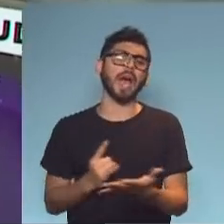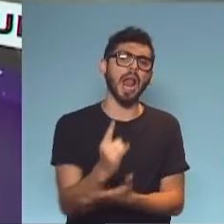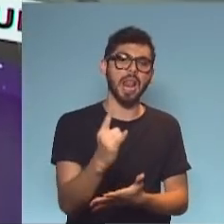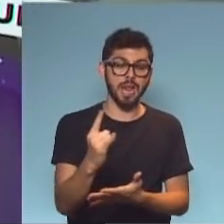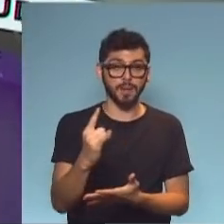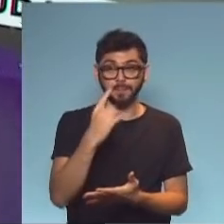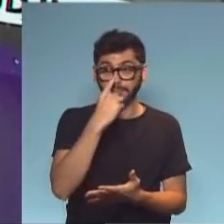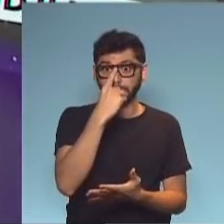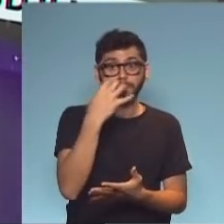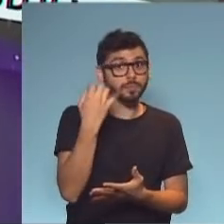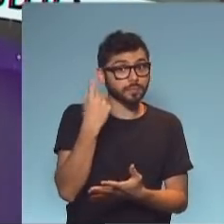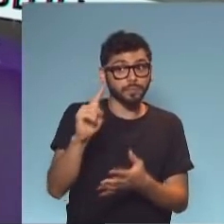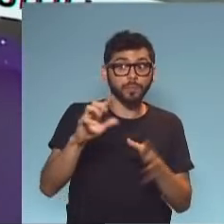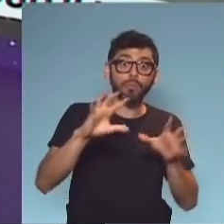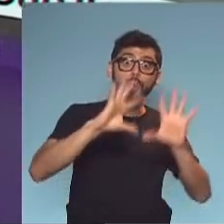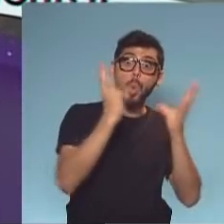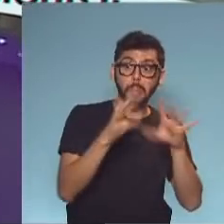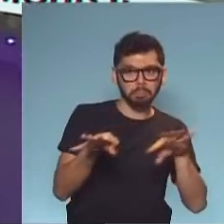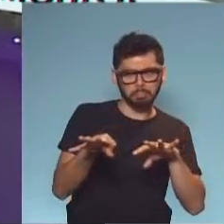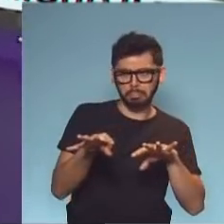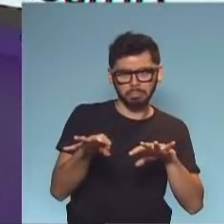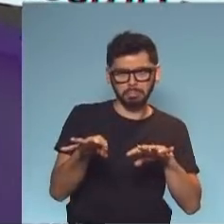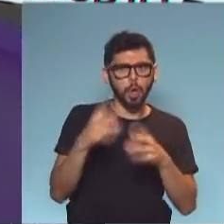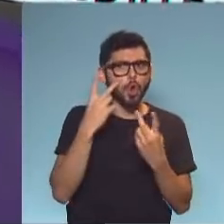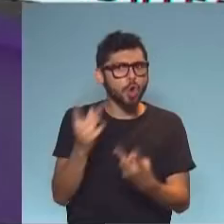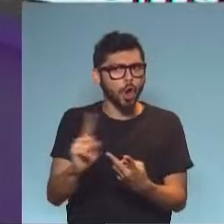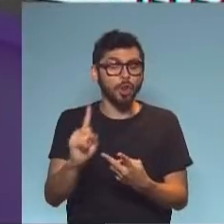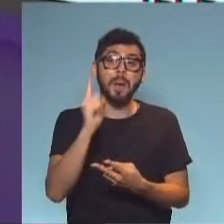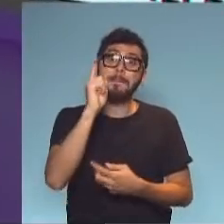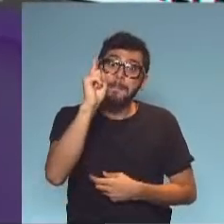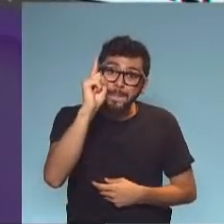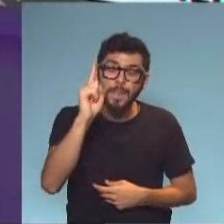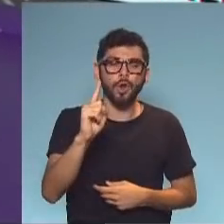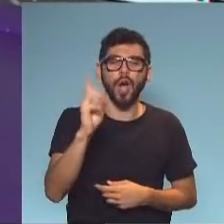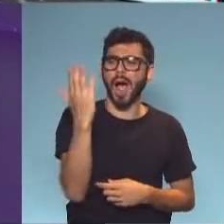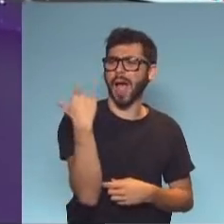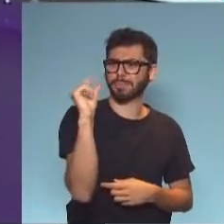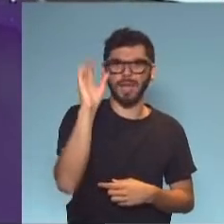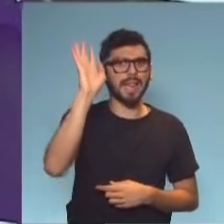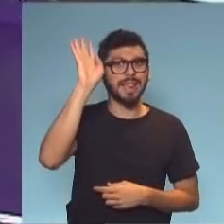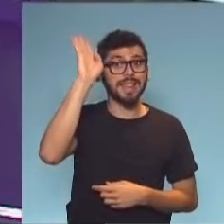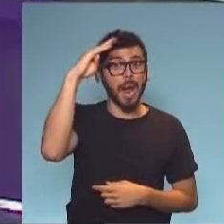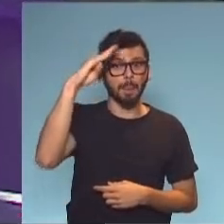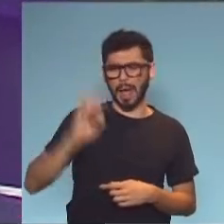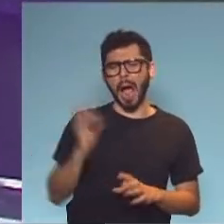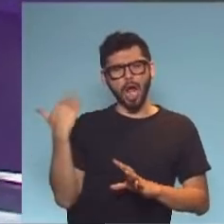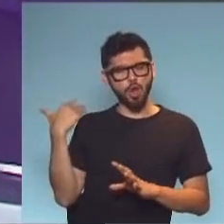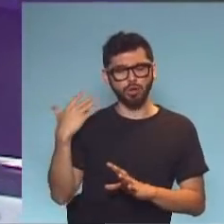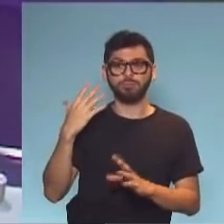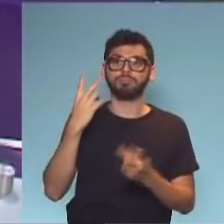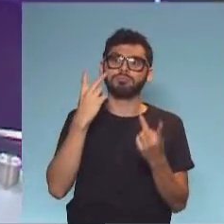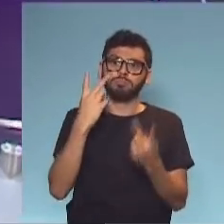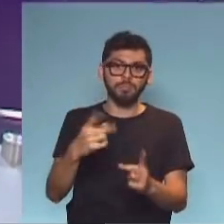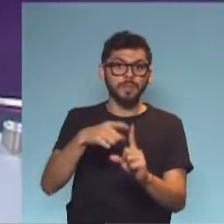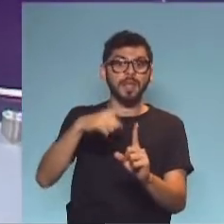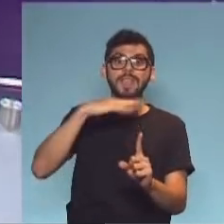reconocido por la comunidad internacional, pero recordemos que Donald Trump hace unos años no más reconoció a